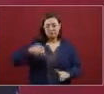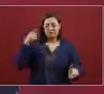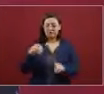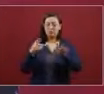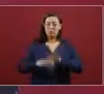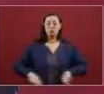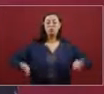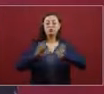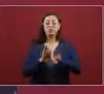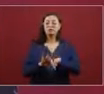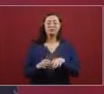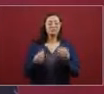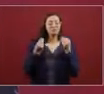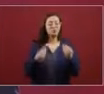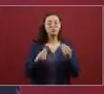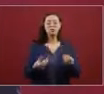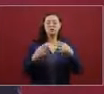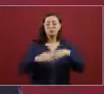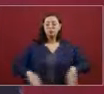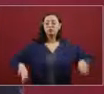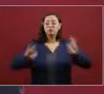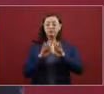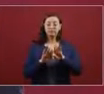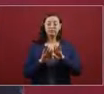porque es importantísimo,